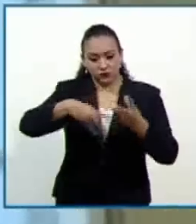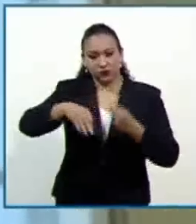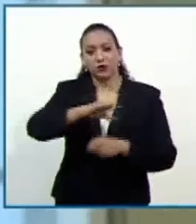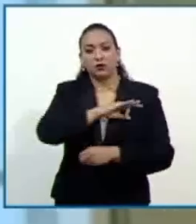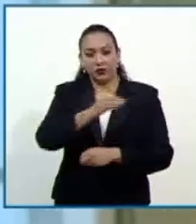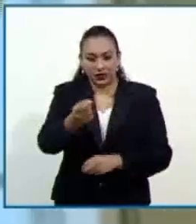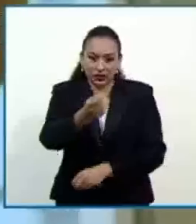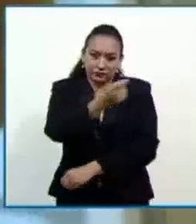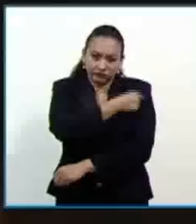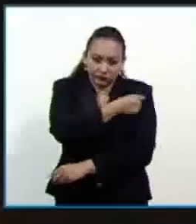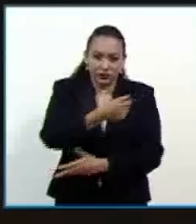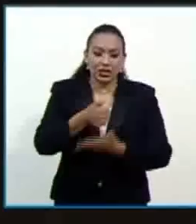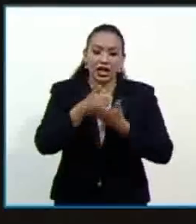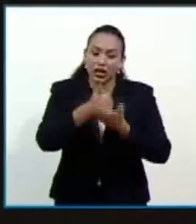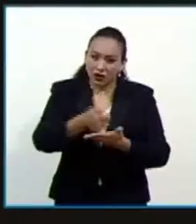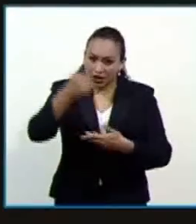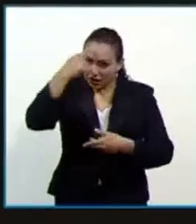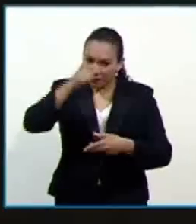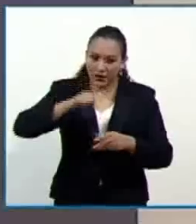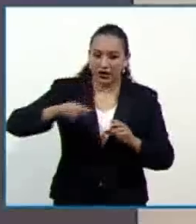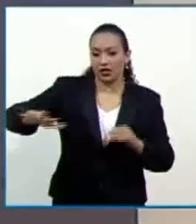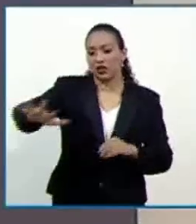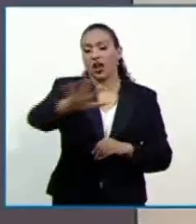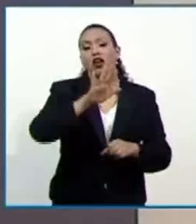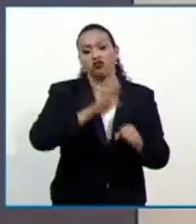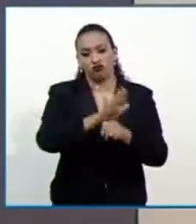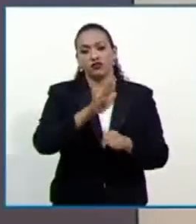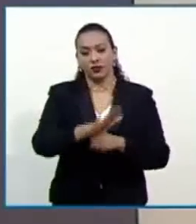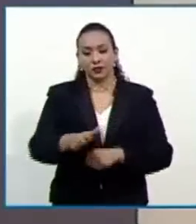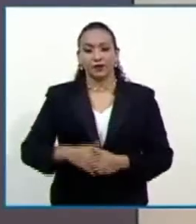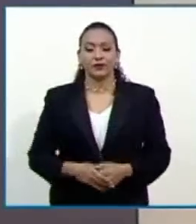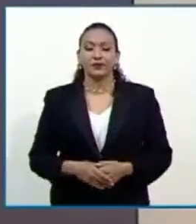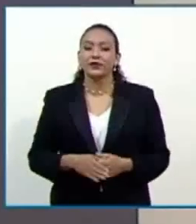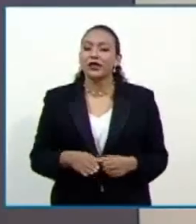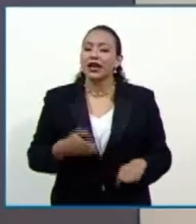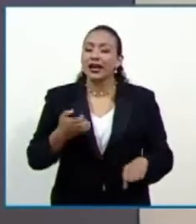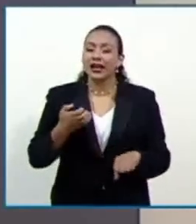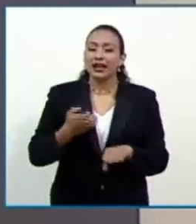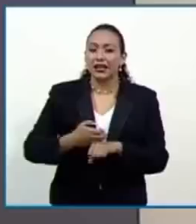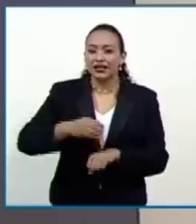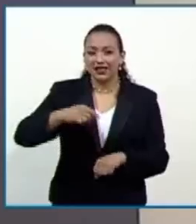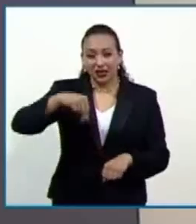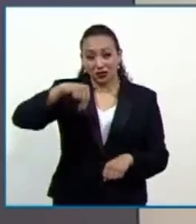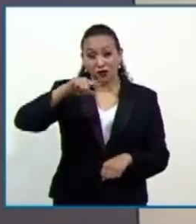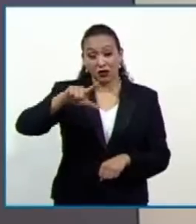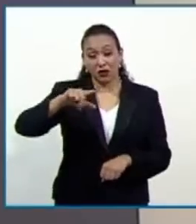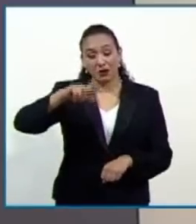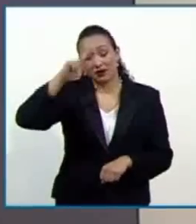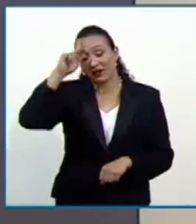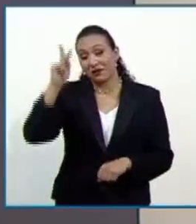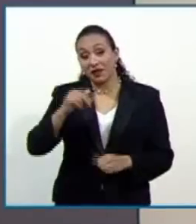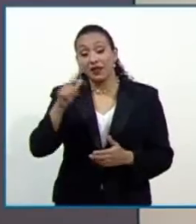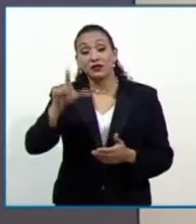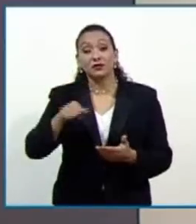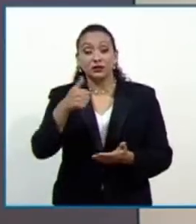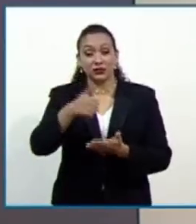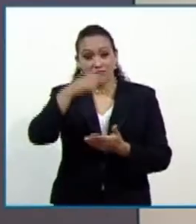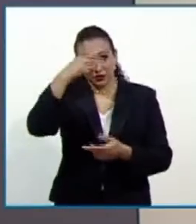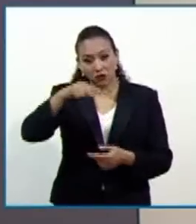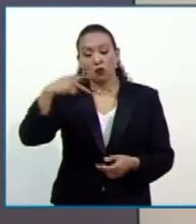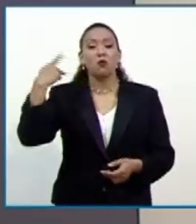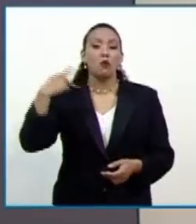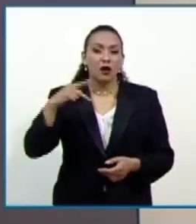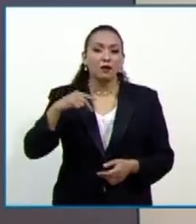de vacunas y garantizar un abasto oportuno. El estado más afectado es Nuevo León, sigue Ciudad de México,